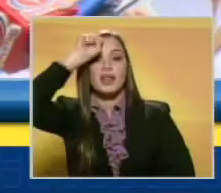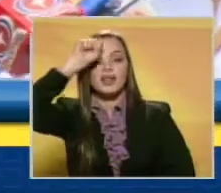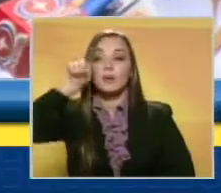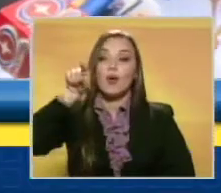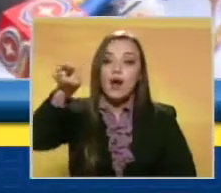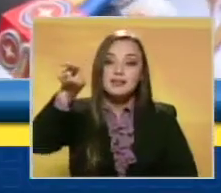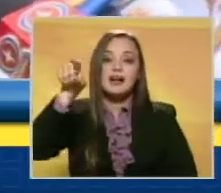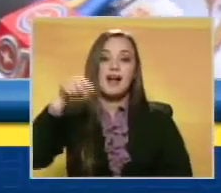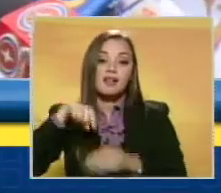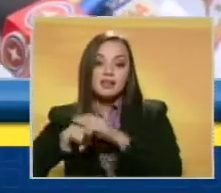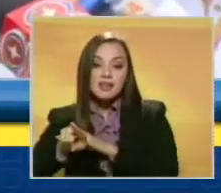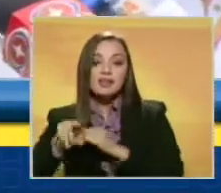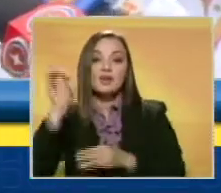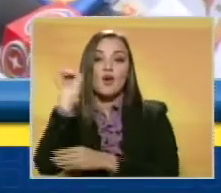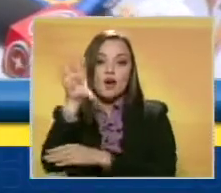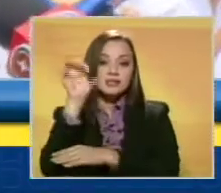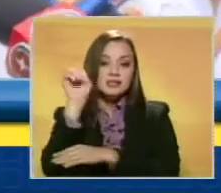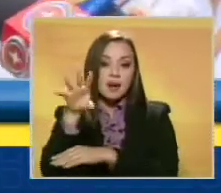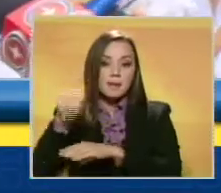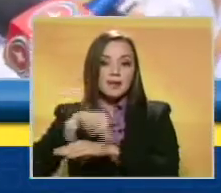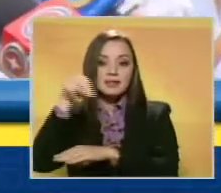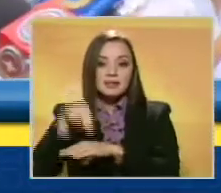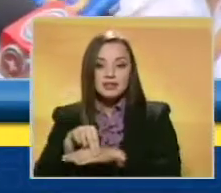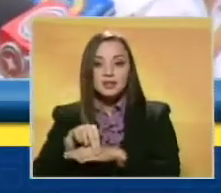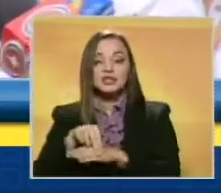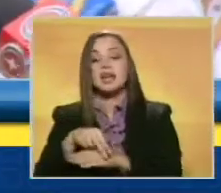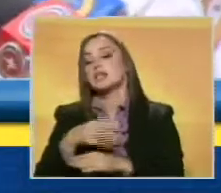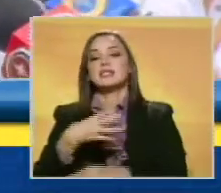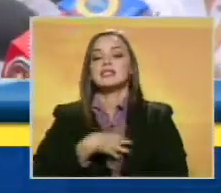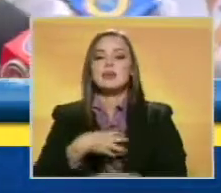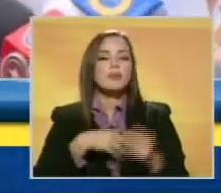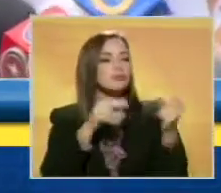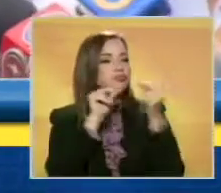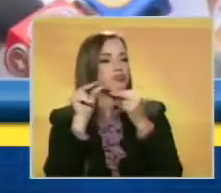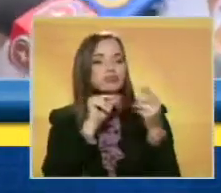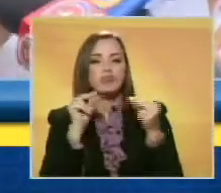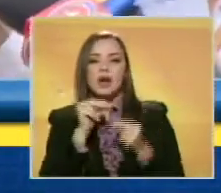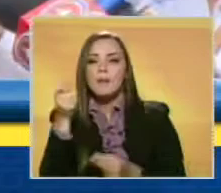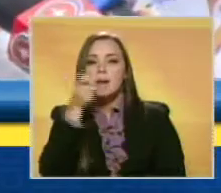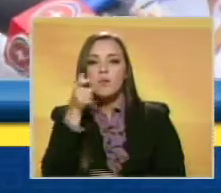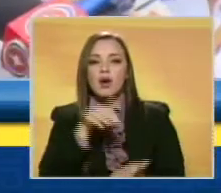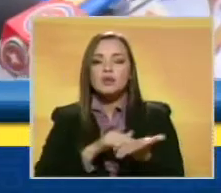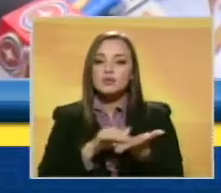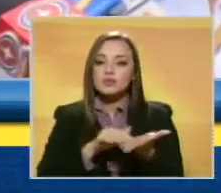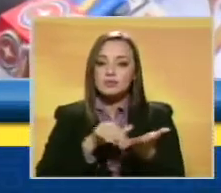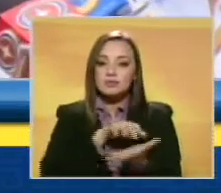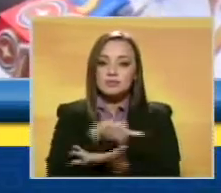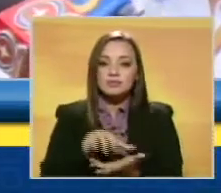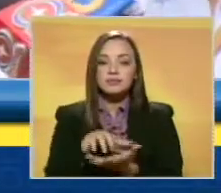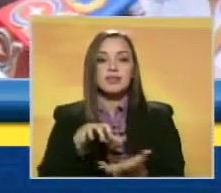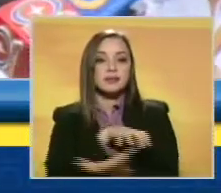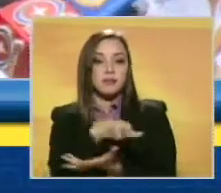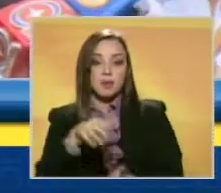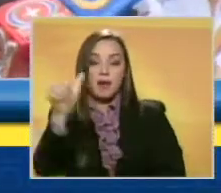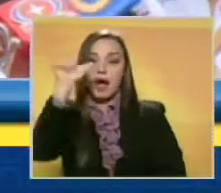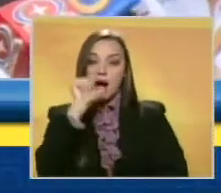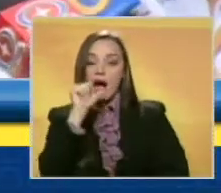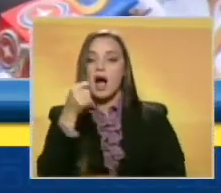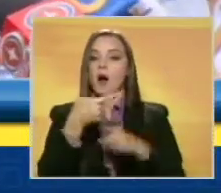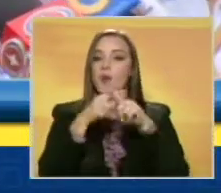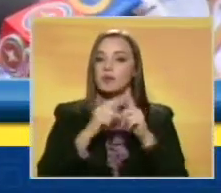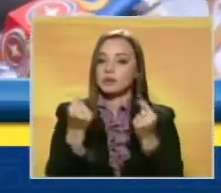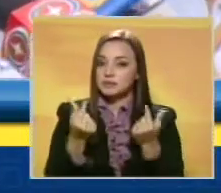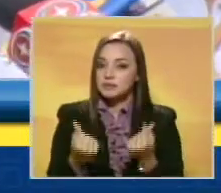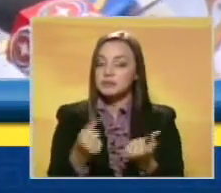Nacional se pueden explorar incluso consensos para poder resolver estos problemas. El problema del agua, el problema de la economía,